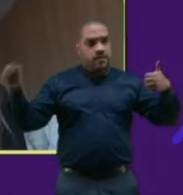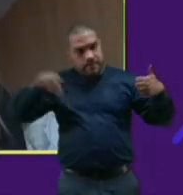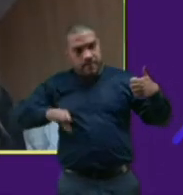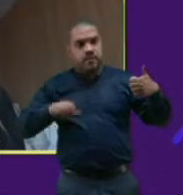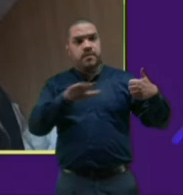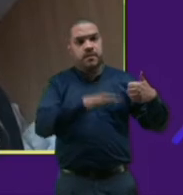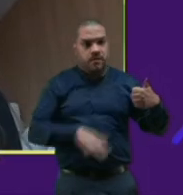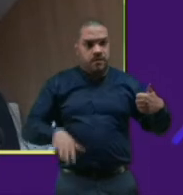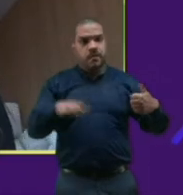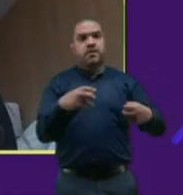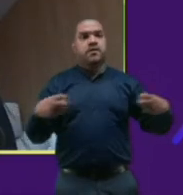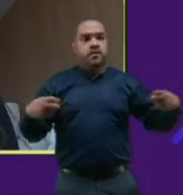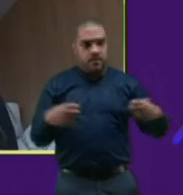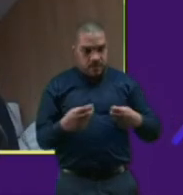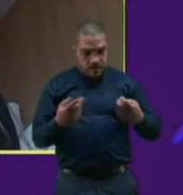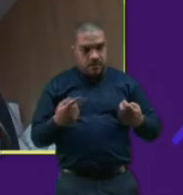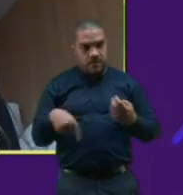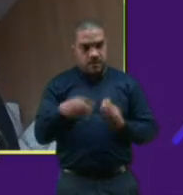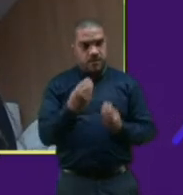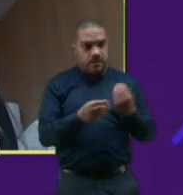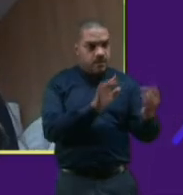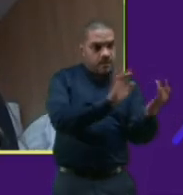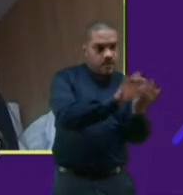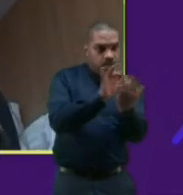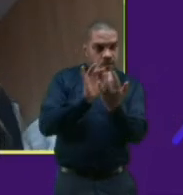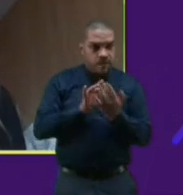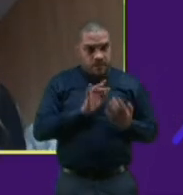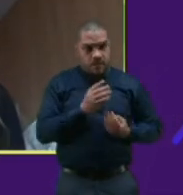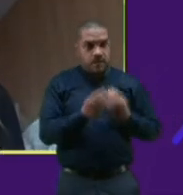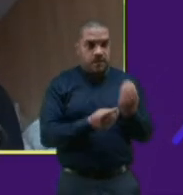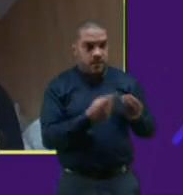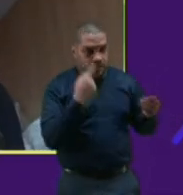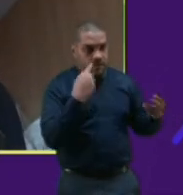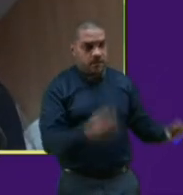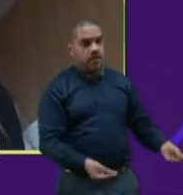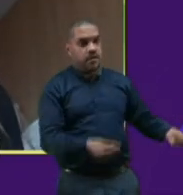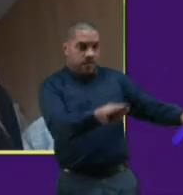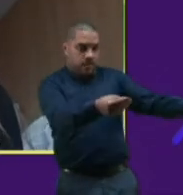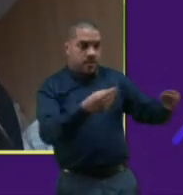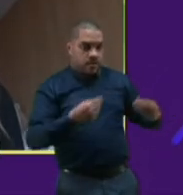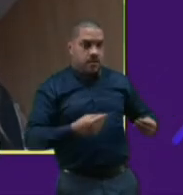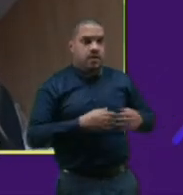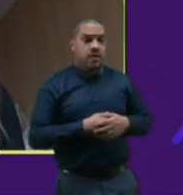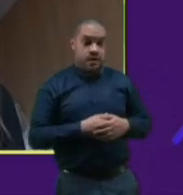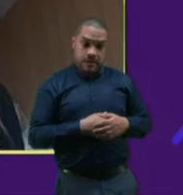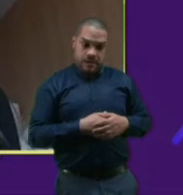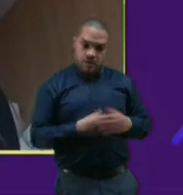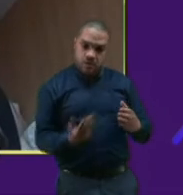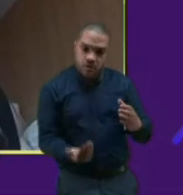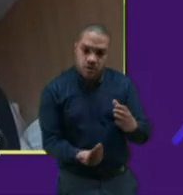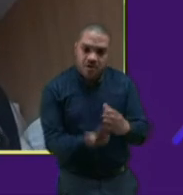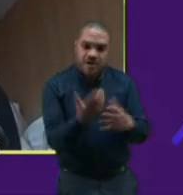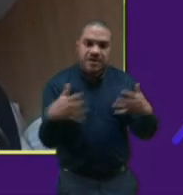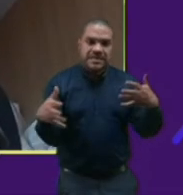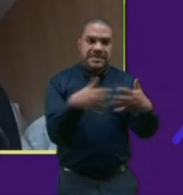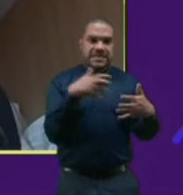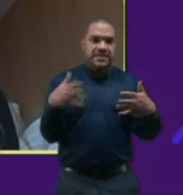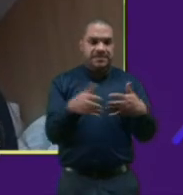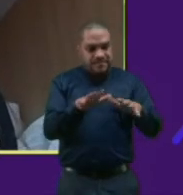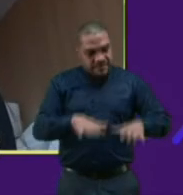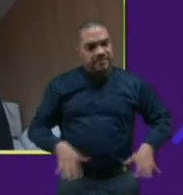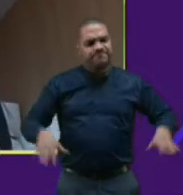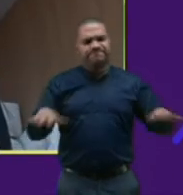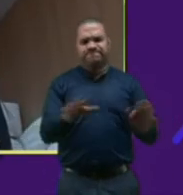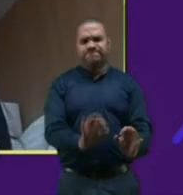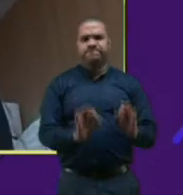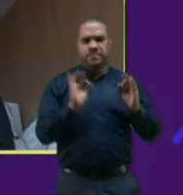y reuniones con todo el mundo, pues que ellos me quisieran facilitar y que me quisieran ayudar. Siento que hemos creado un ecosistema súper bonito de emprendedores acá en